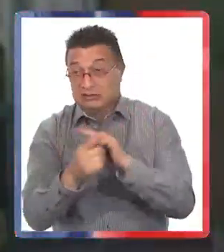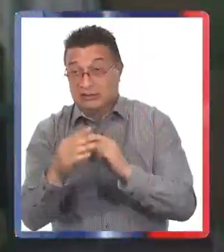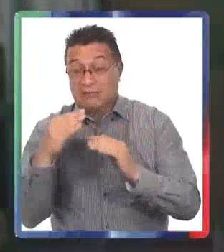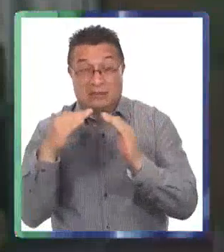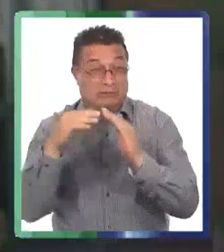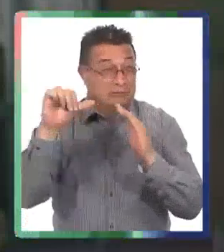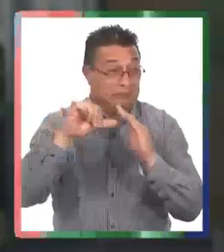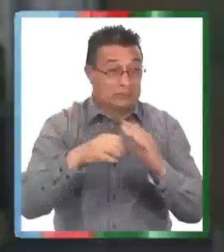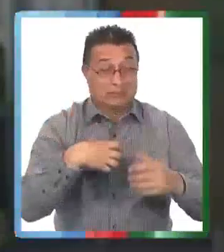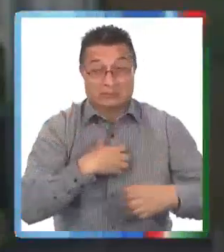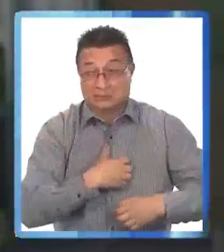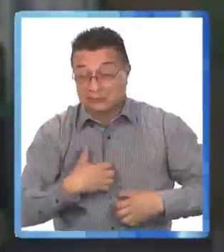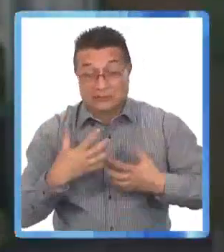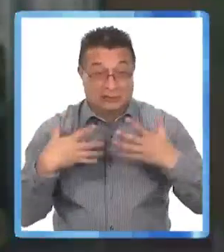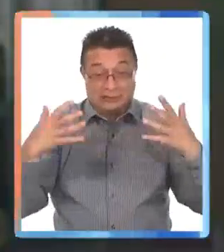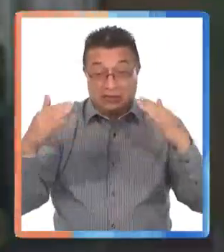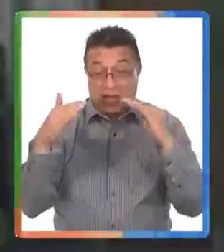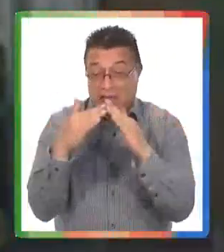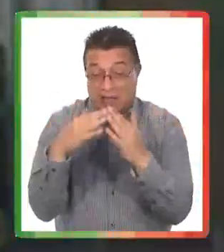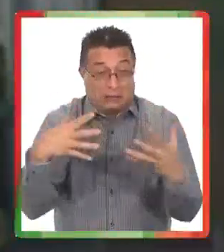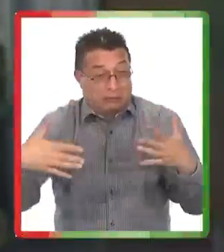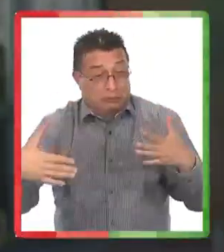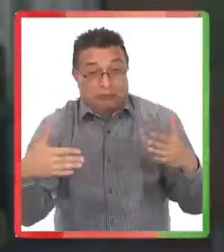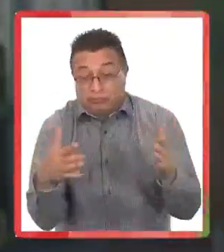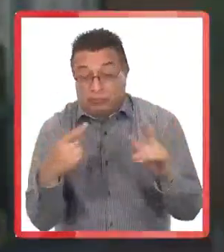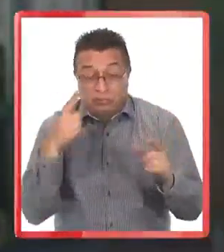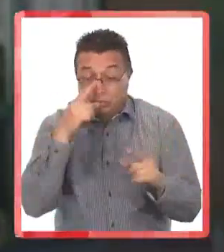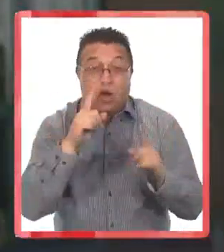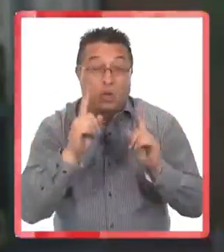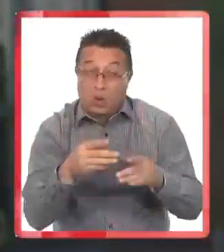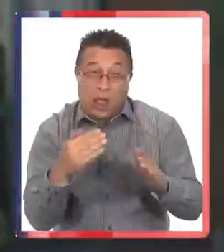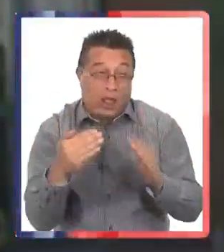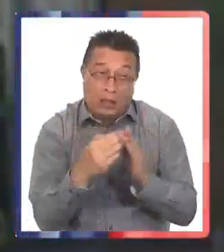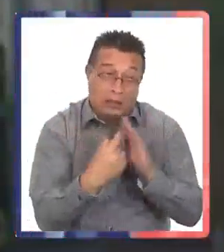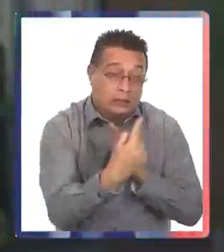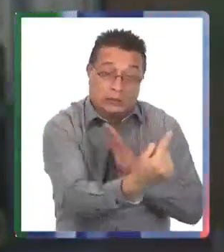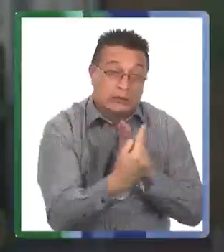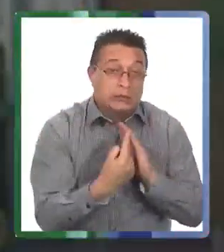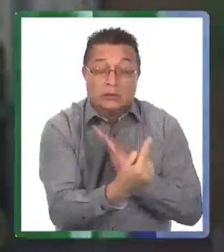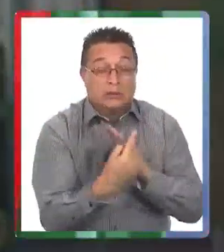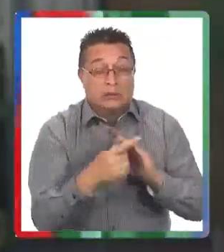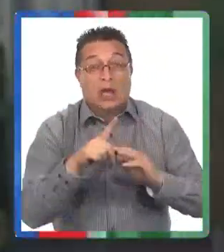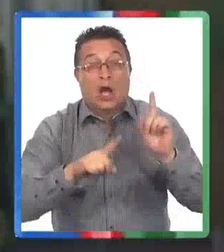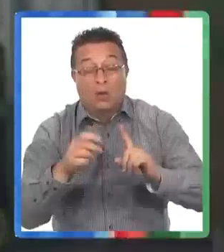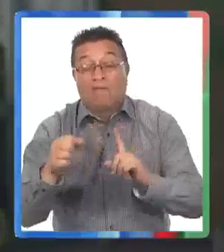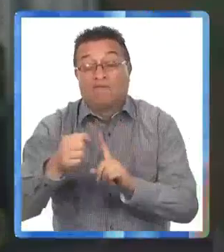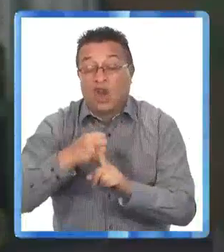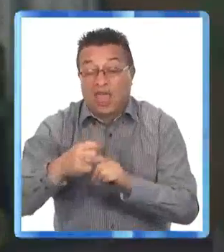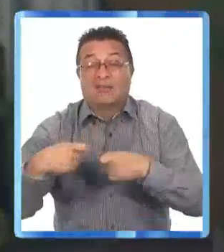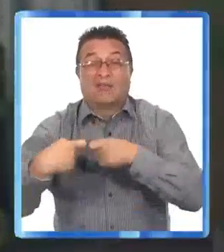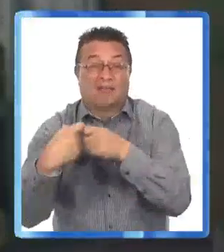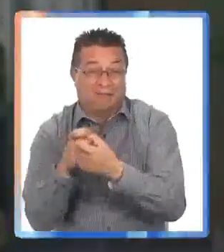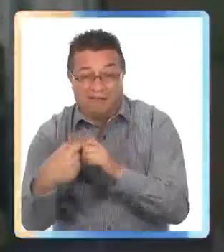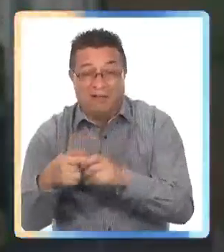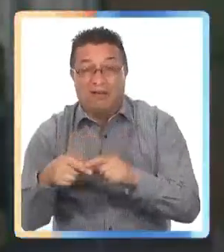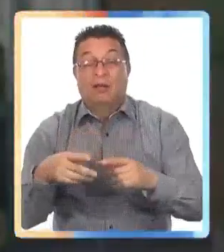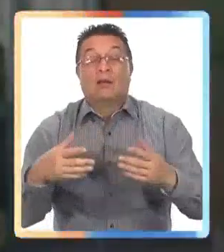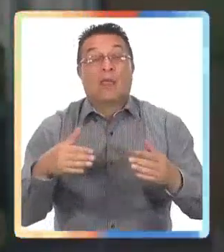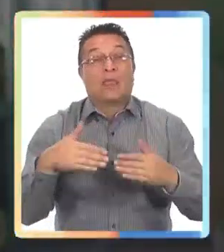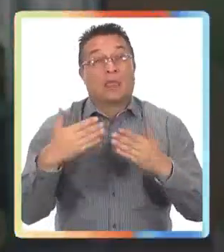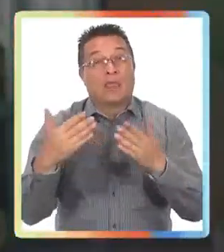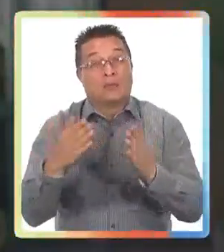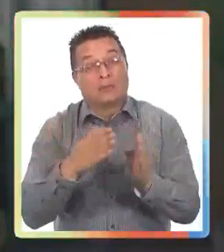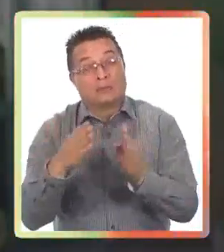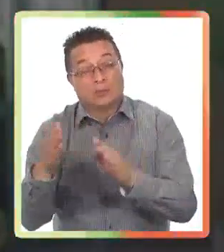pandemia, que tal vez no tenían las condiciones en la casa, ¿no es cierto? Tal vez tuvieron que salir igual, situaciones tal vez de violencia. Entonces, como eso